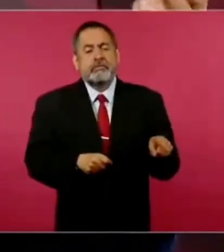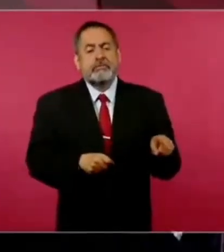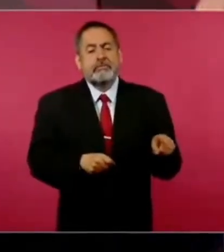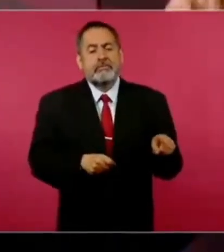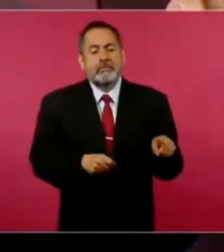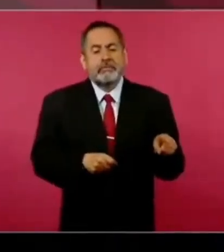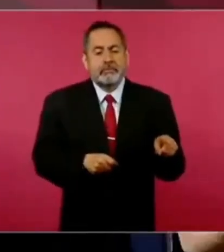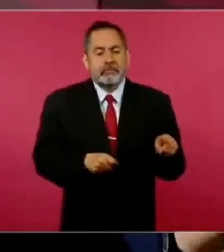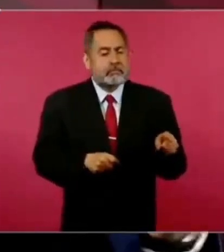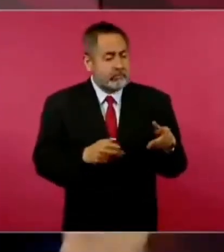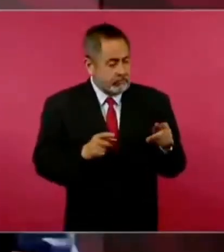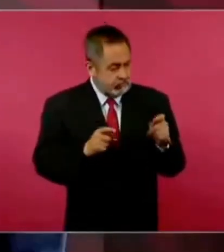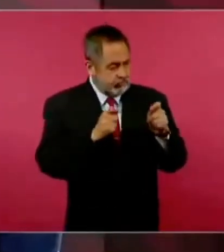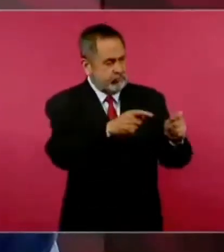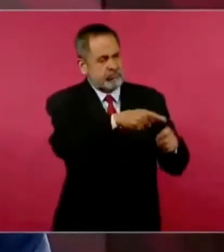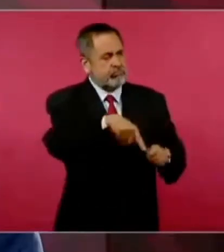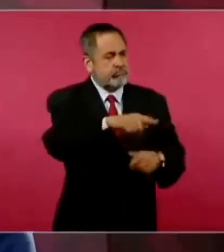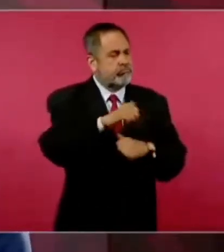la Procuraduría